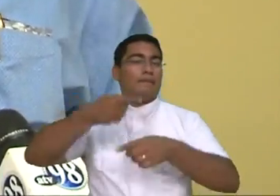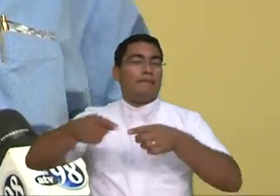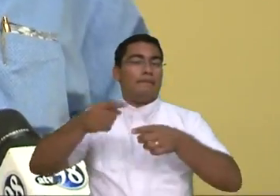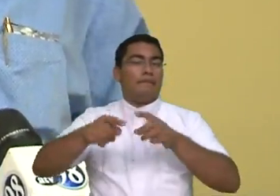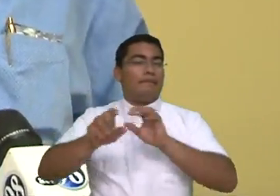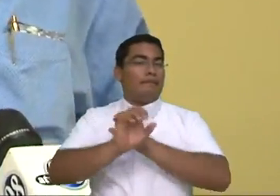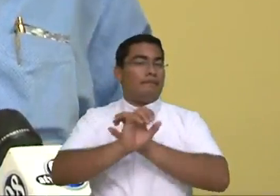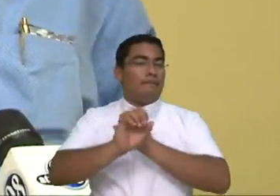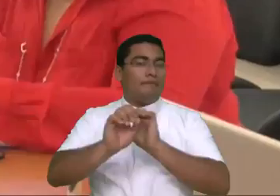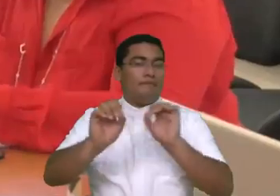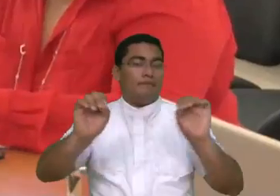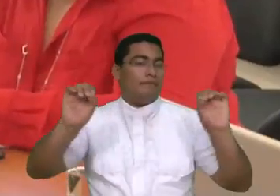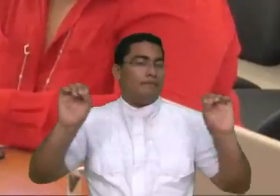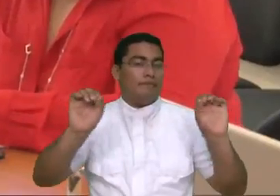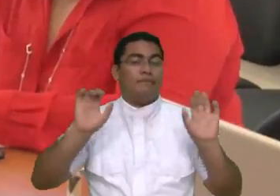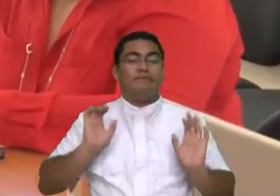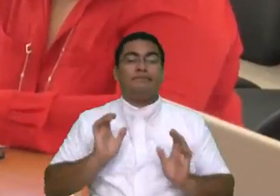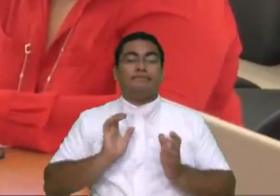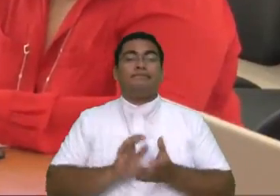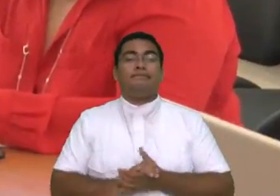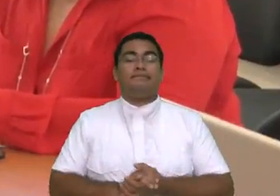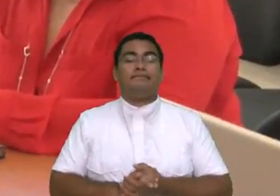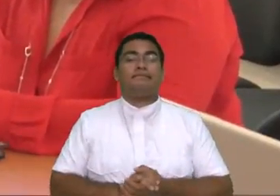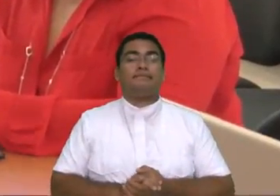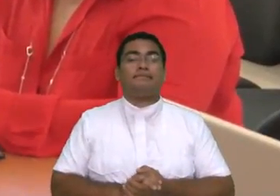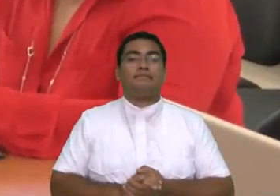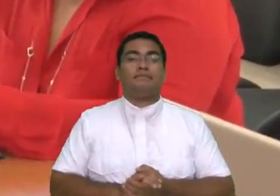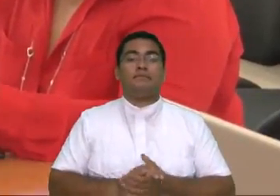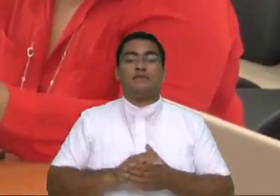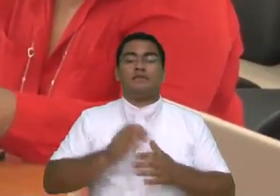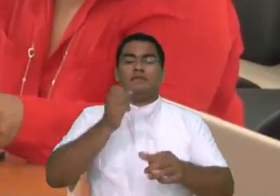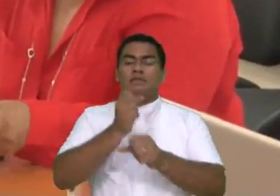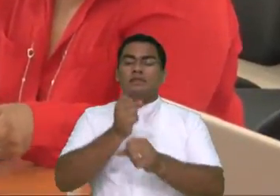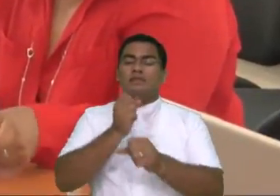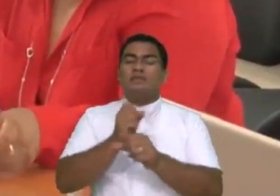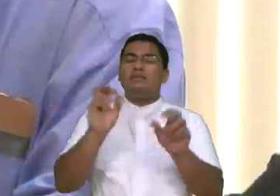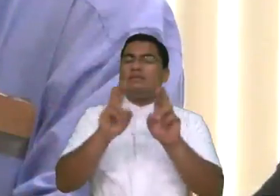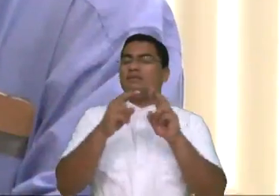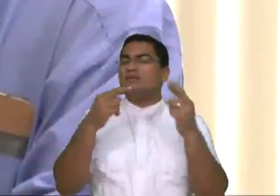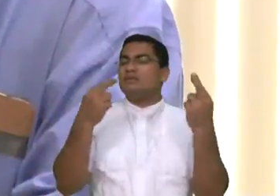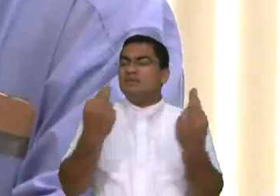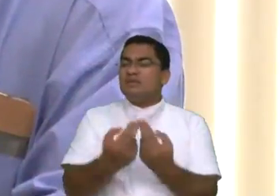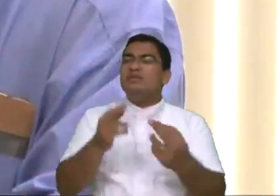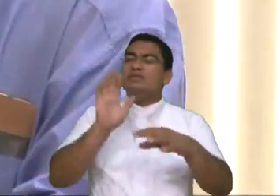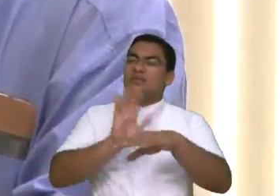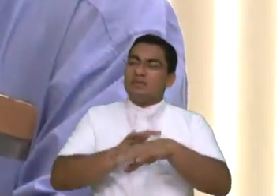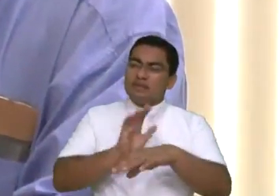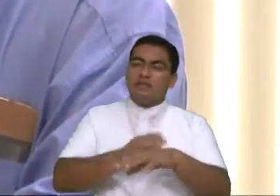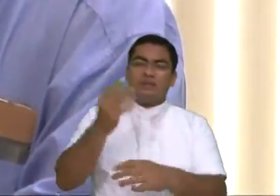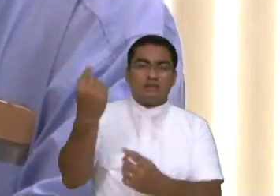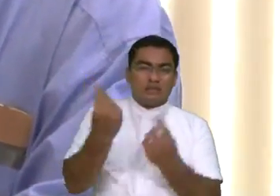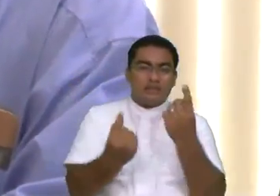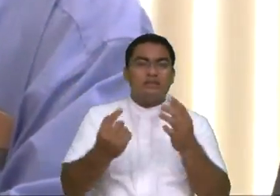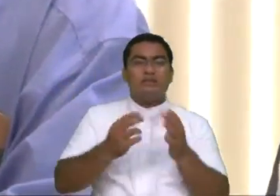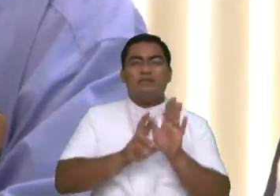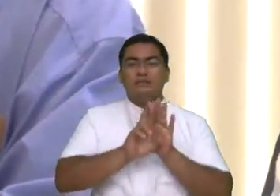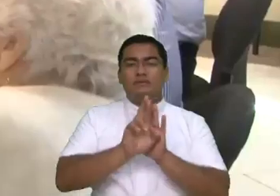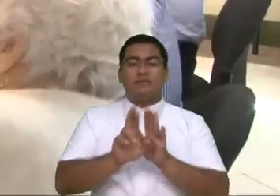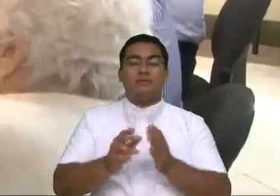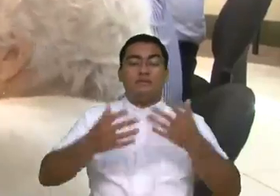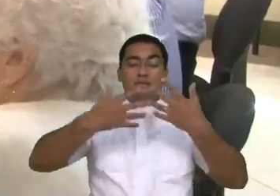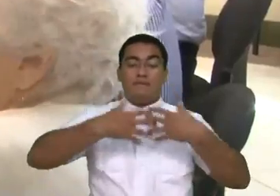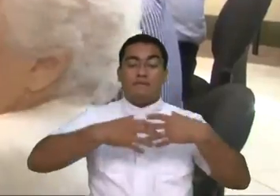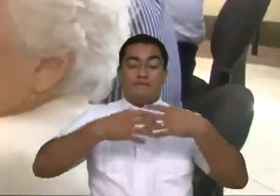ese producto como tal. En esta sesión de trabajo fueron consultados representantes de la Empresa Portuaria Nacional,